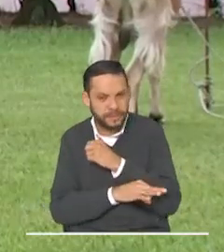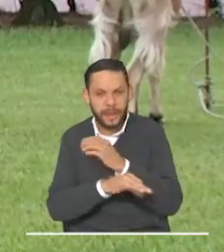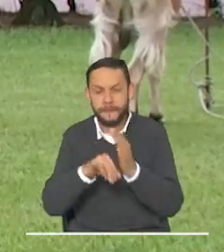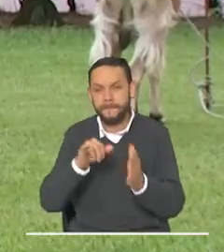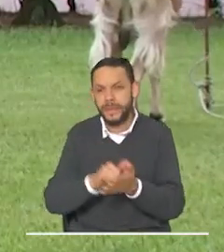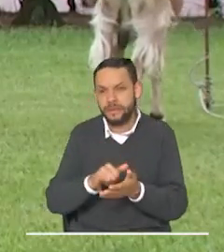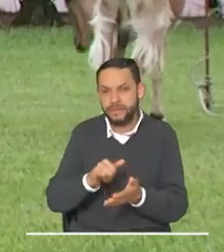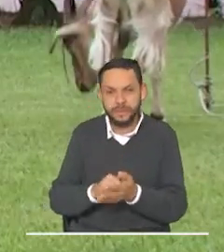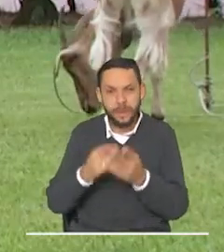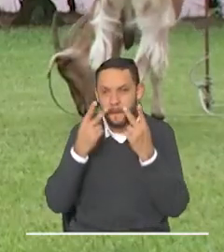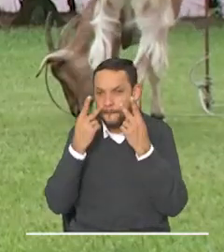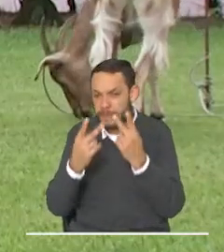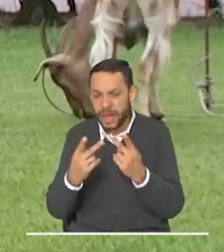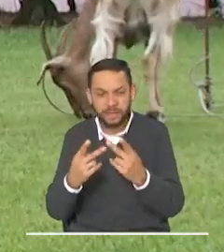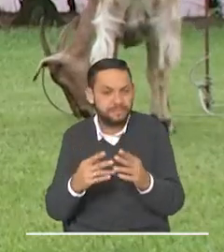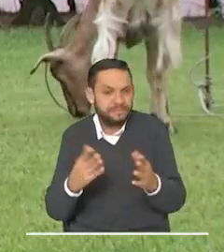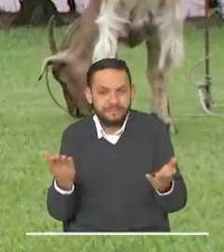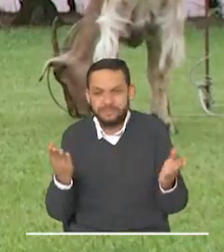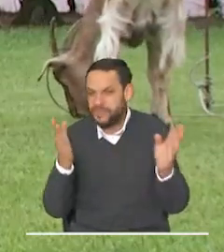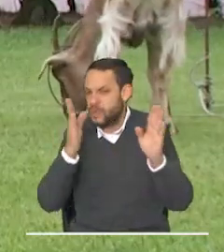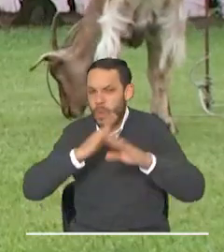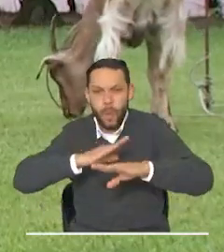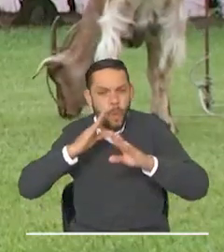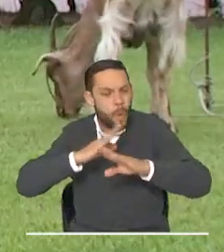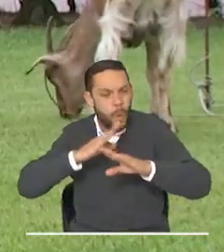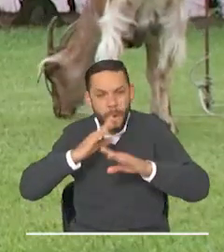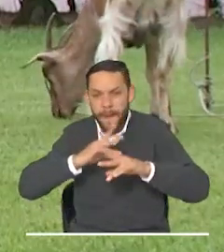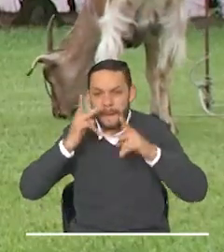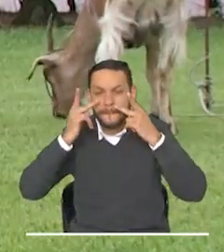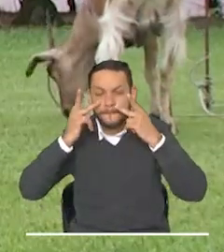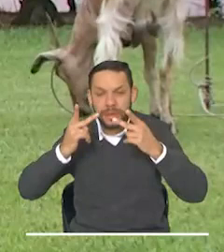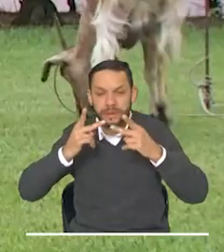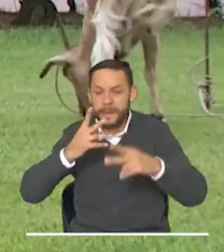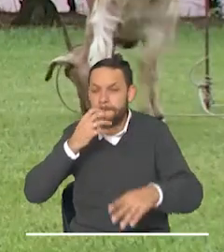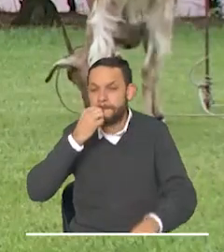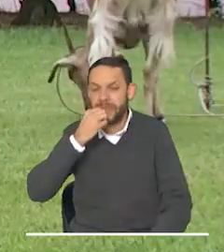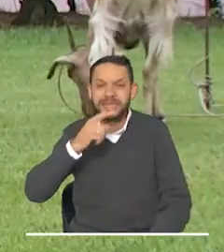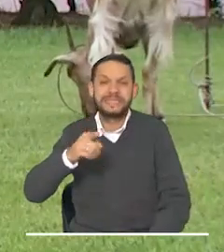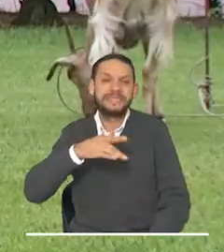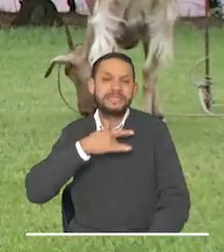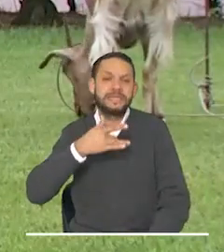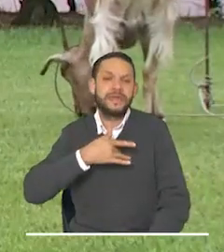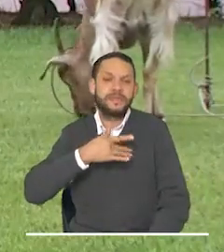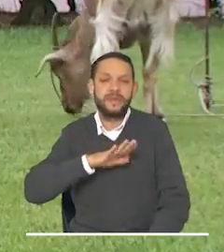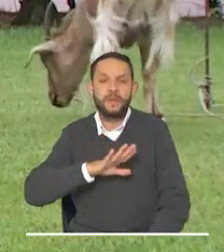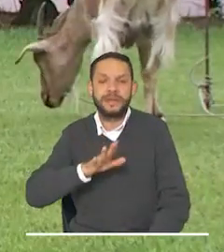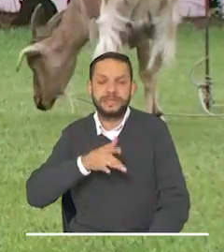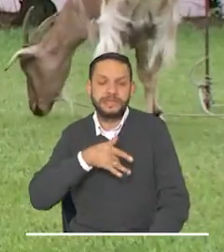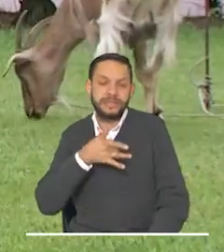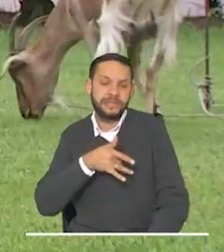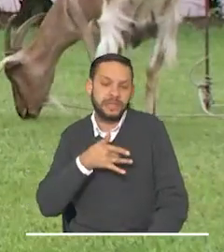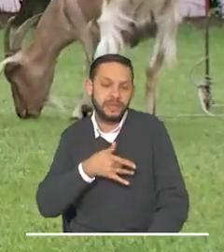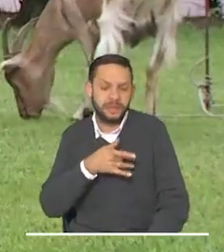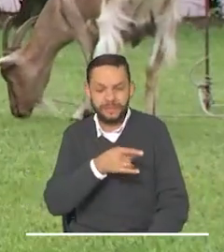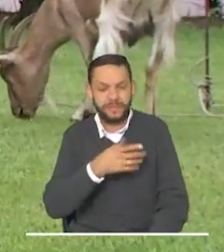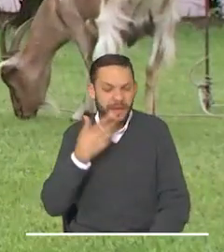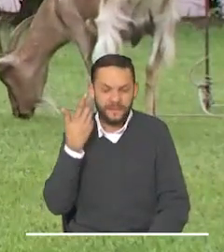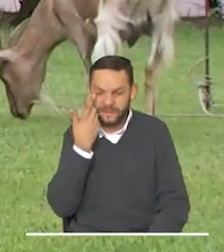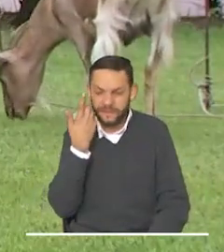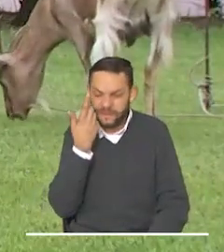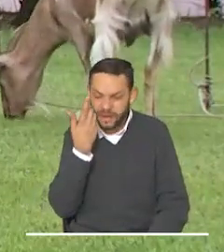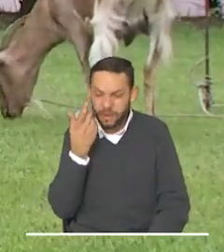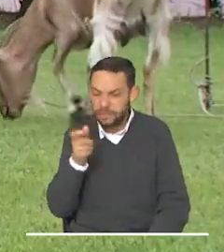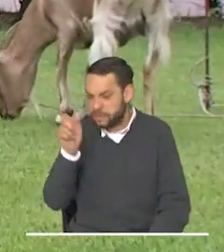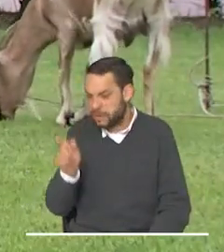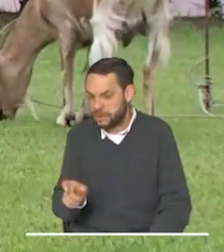y ahora no se ven ya entonces son muy silenciosos Y eso es lo más complejo la enfermedad mental si así le